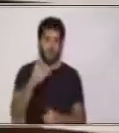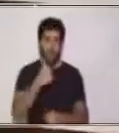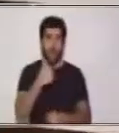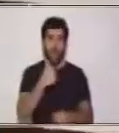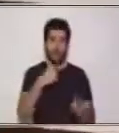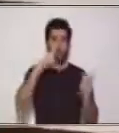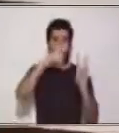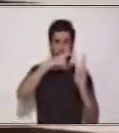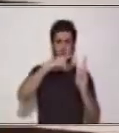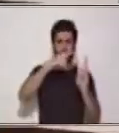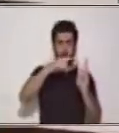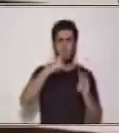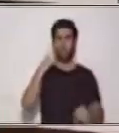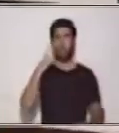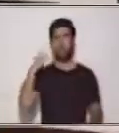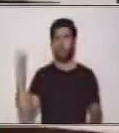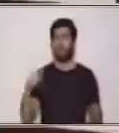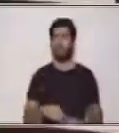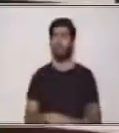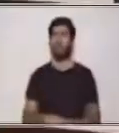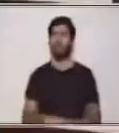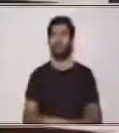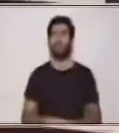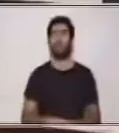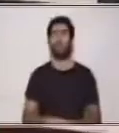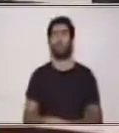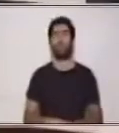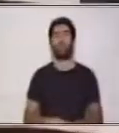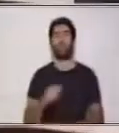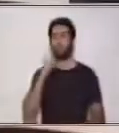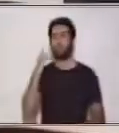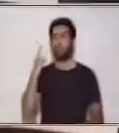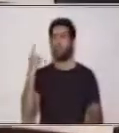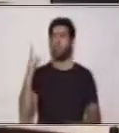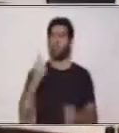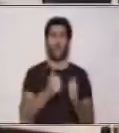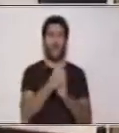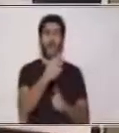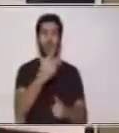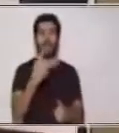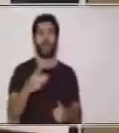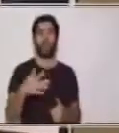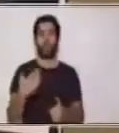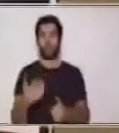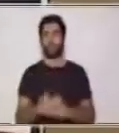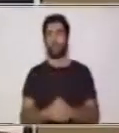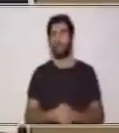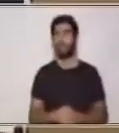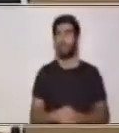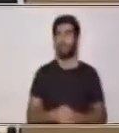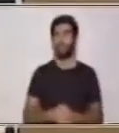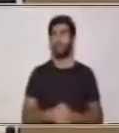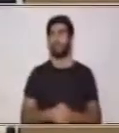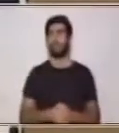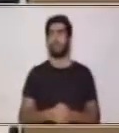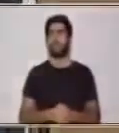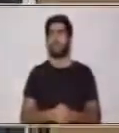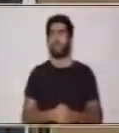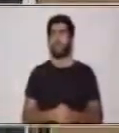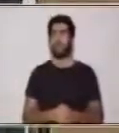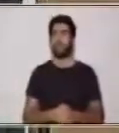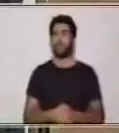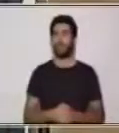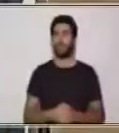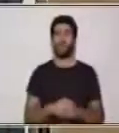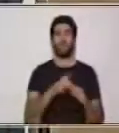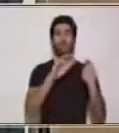tienen raíz cuadrada. Vamos a calcular las raíces de cada término. Raíz de 81,